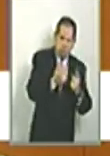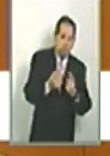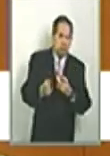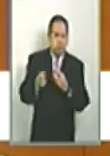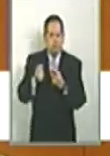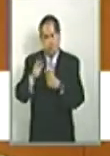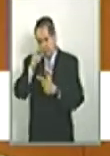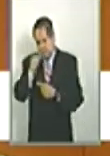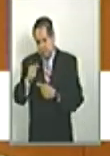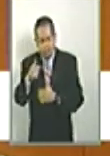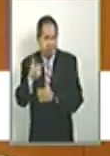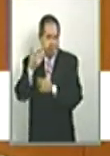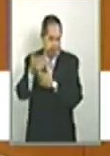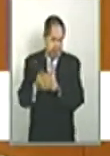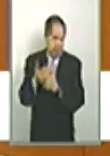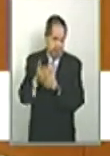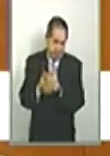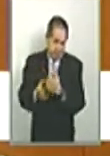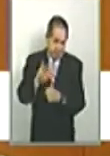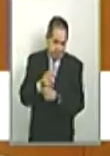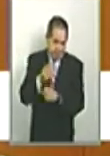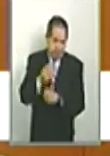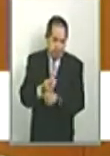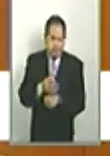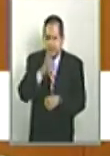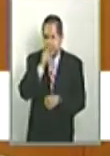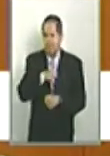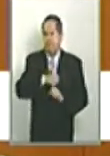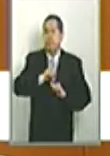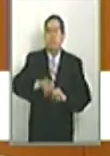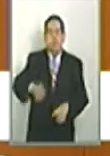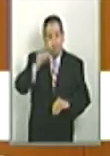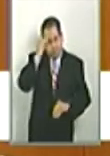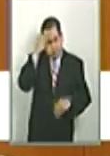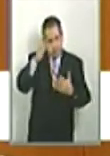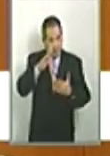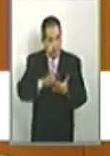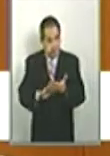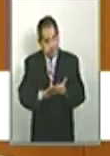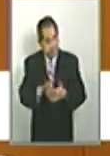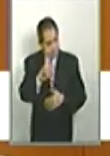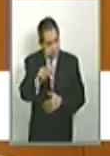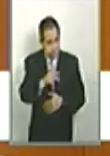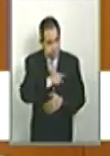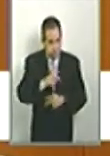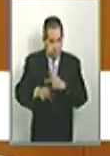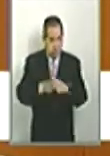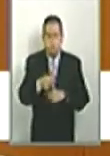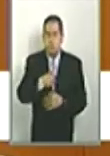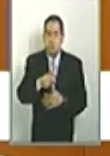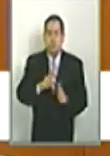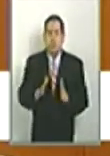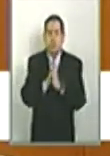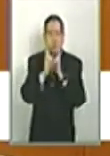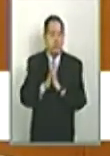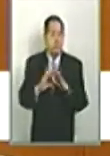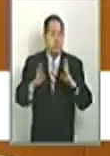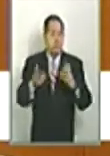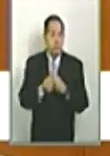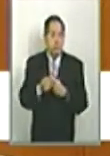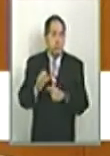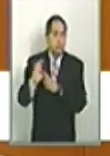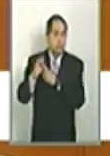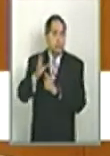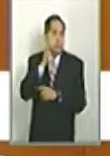que habrá que considerar, que no podemos dejar de señalar. A mí me tocó participar en esta